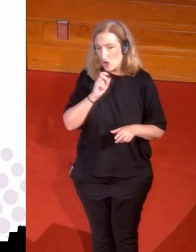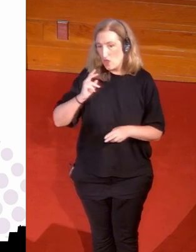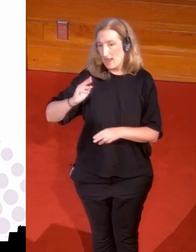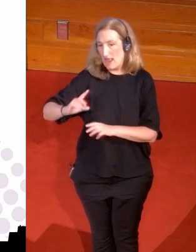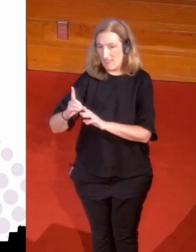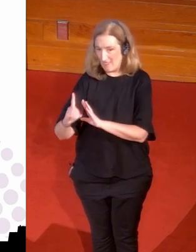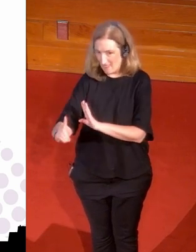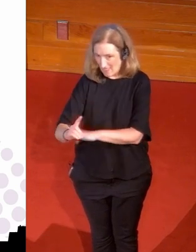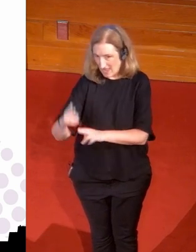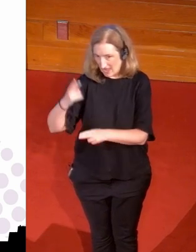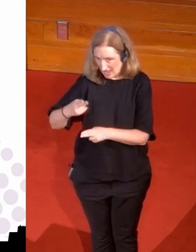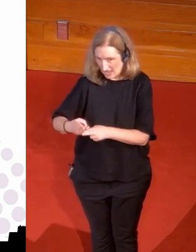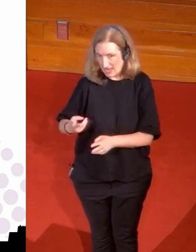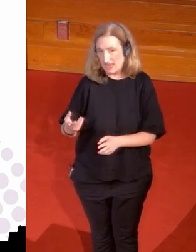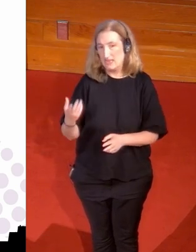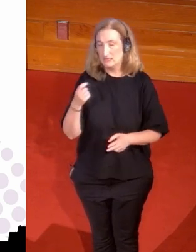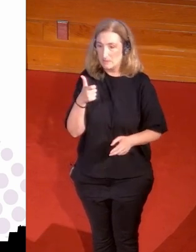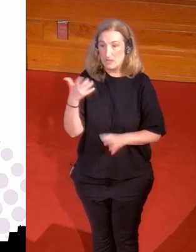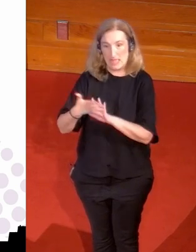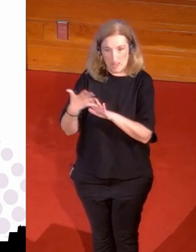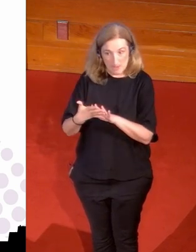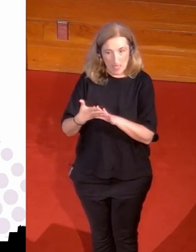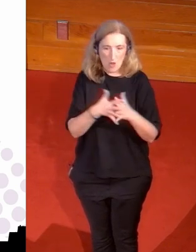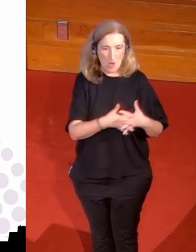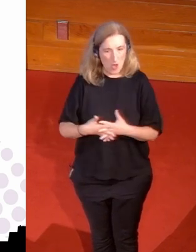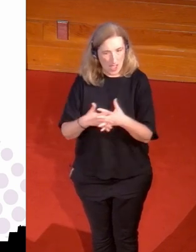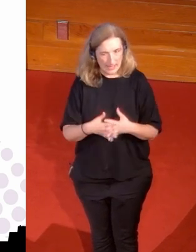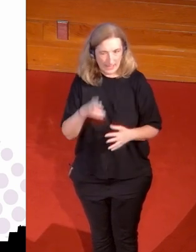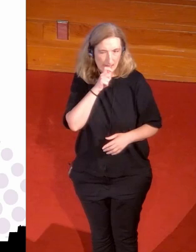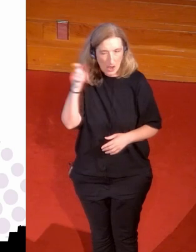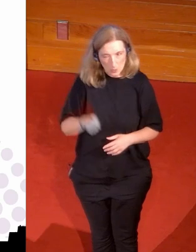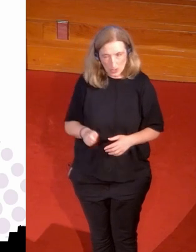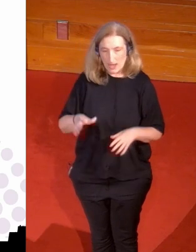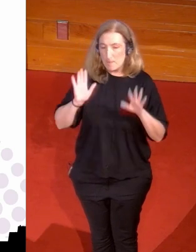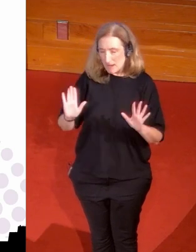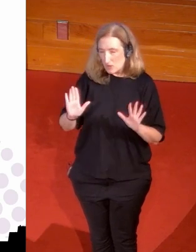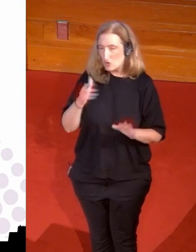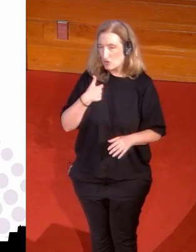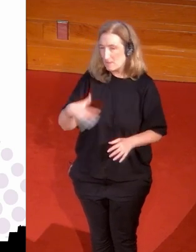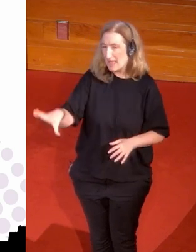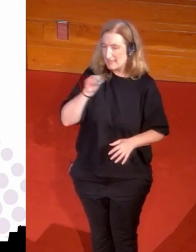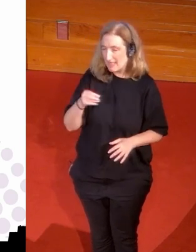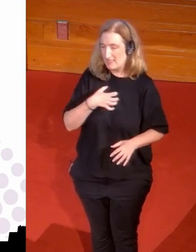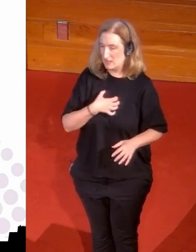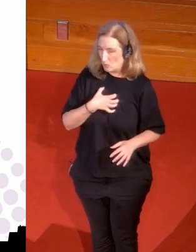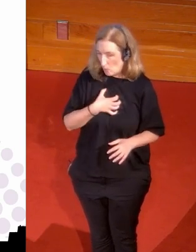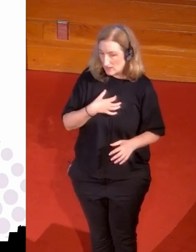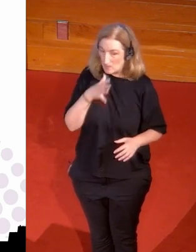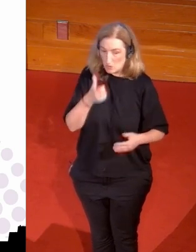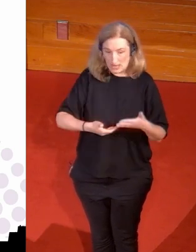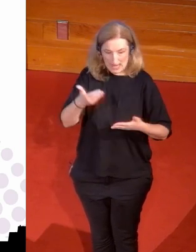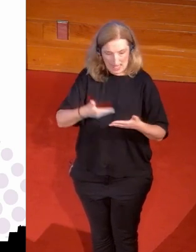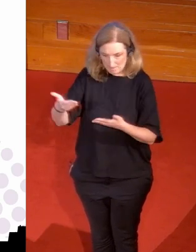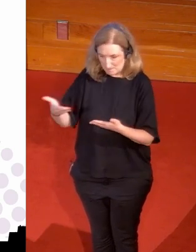Europa y y también ha hablado de la Guerra de Ucrania y sin embargo a mí me cuesta entender Por qué nosotros en los medios de